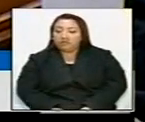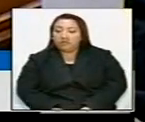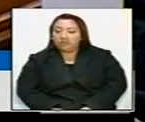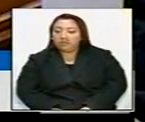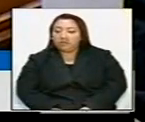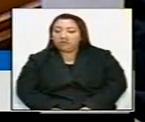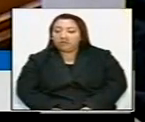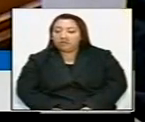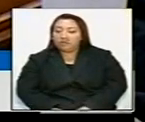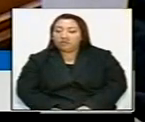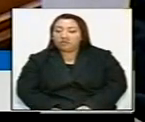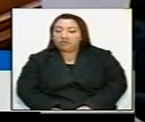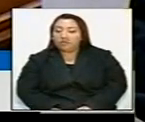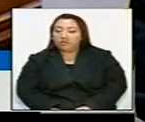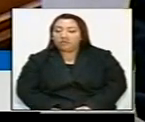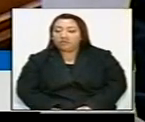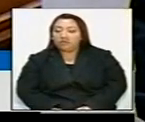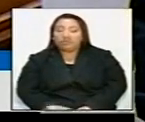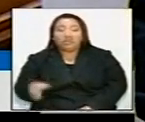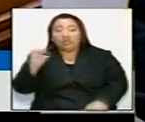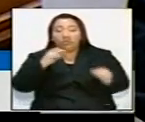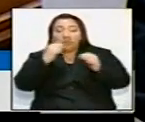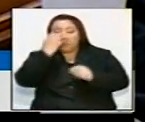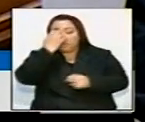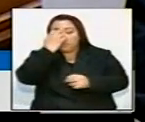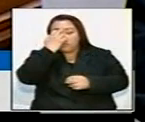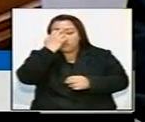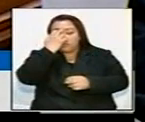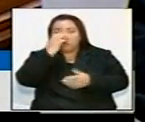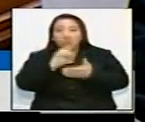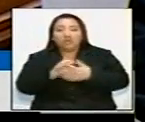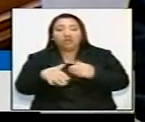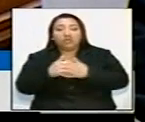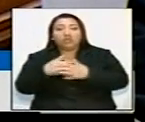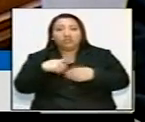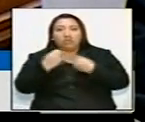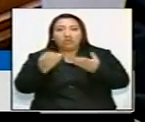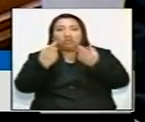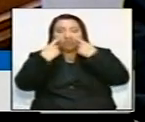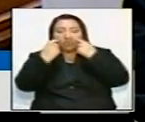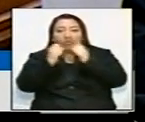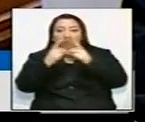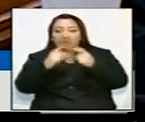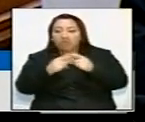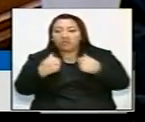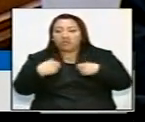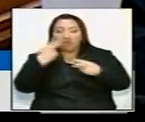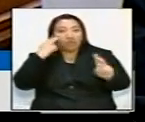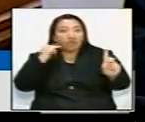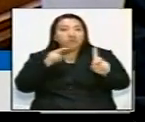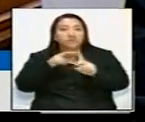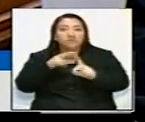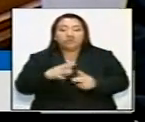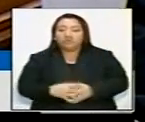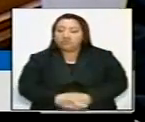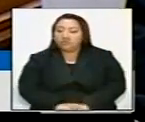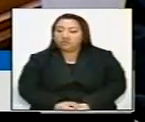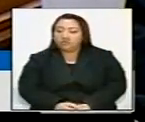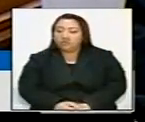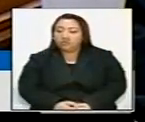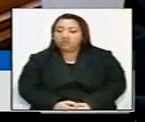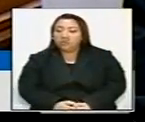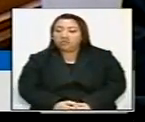situación de incertidumbre más allá de lo que nosotros nos estamos dando cuenta por tener una visión. Hay que